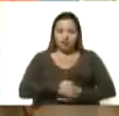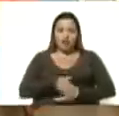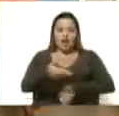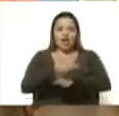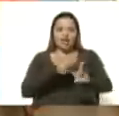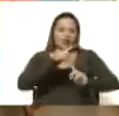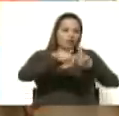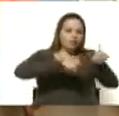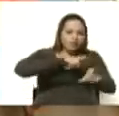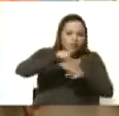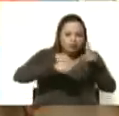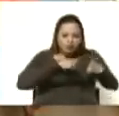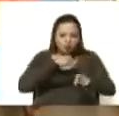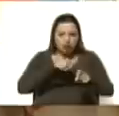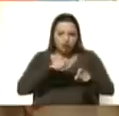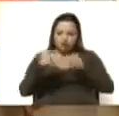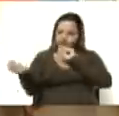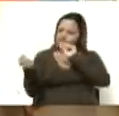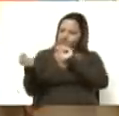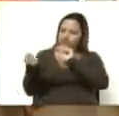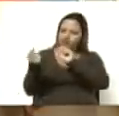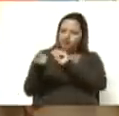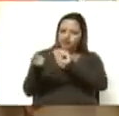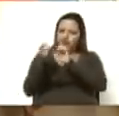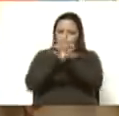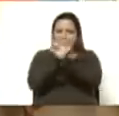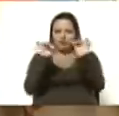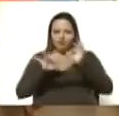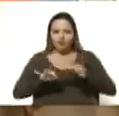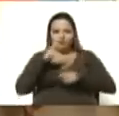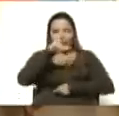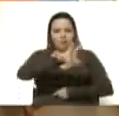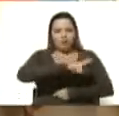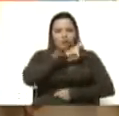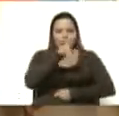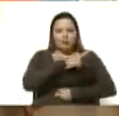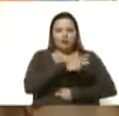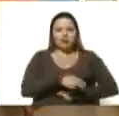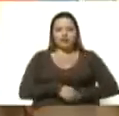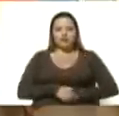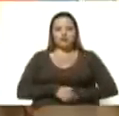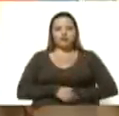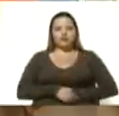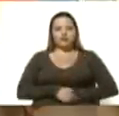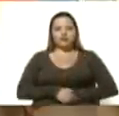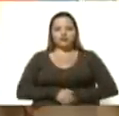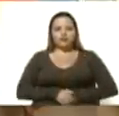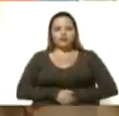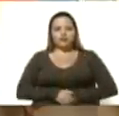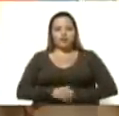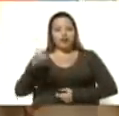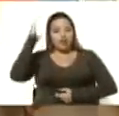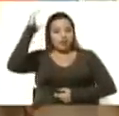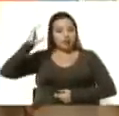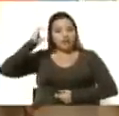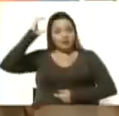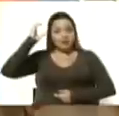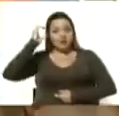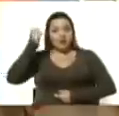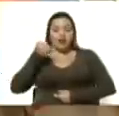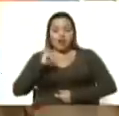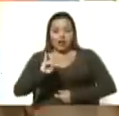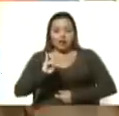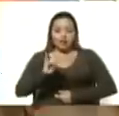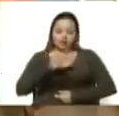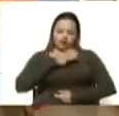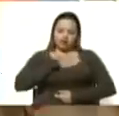a los cuales, de manera formal, en las competencias que tengo